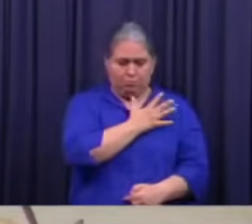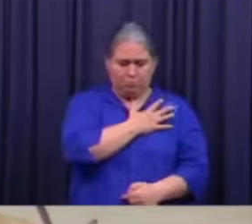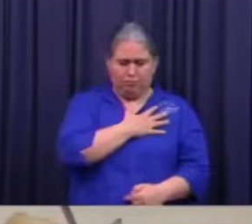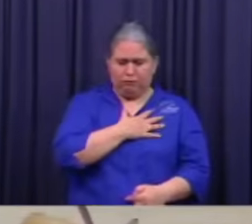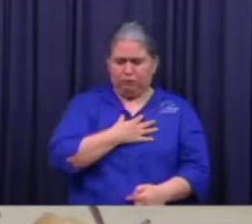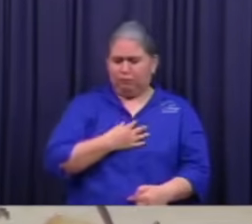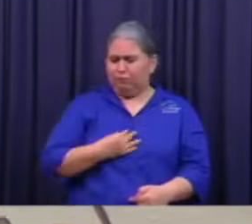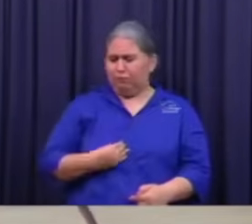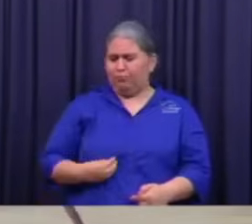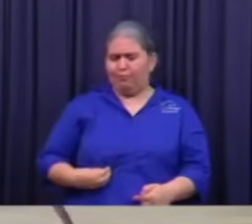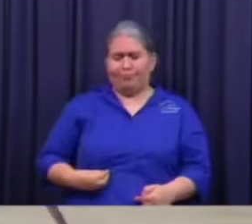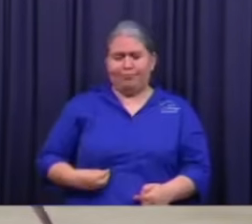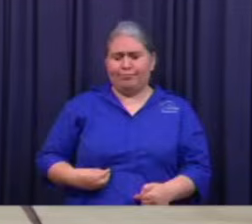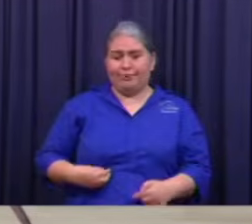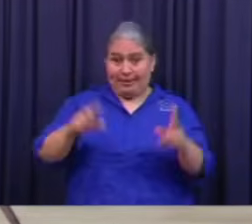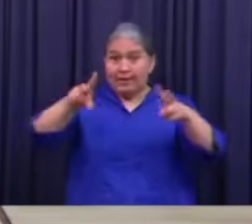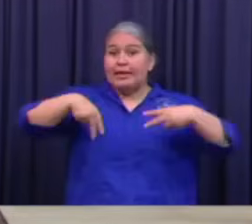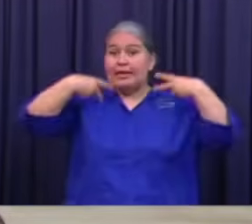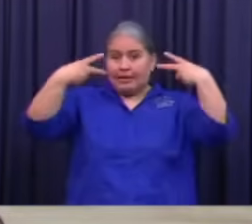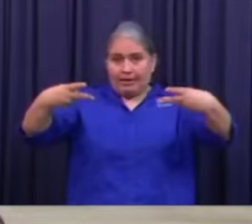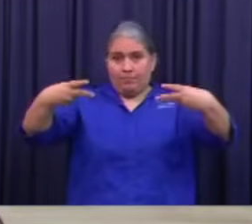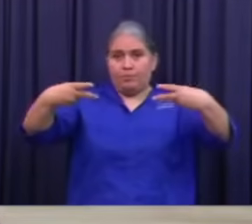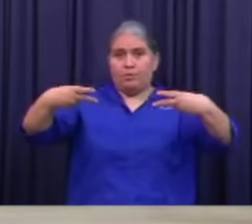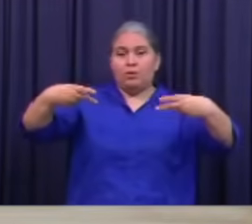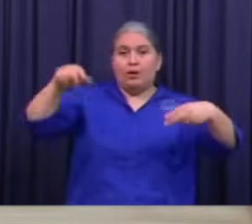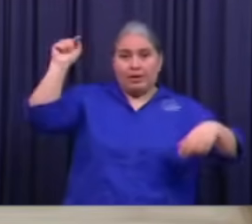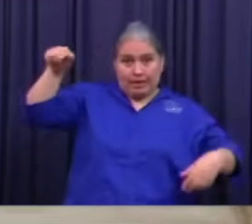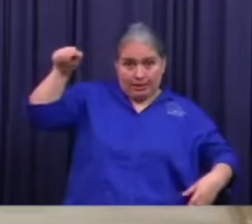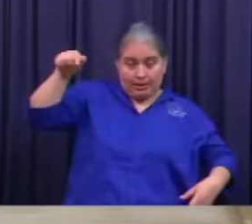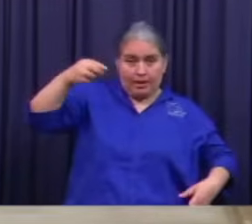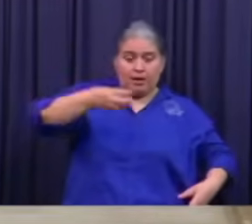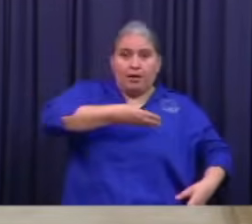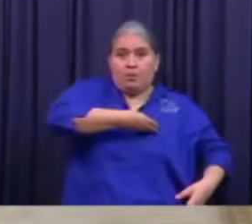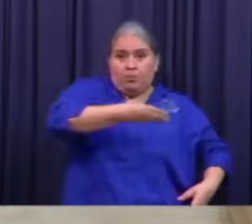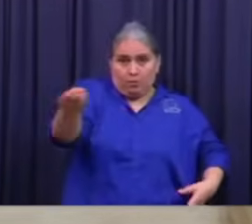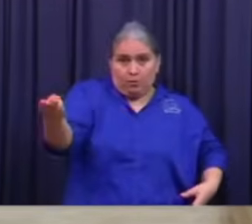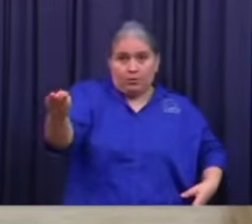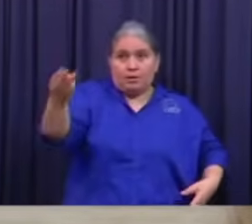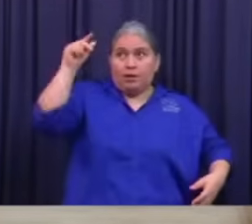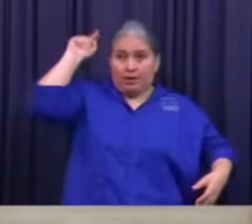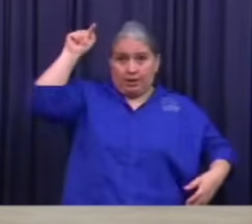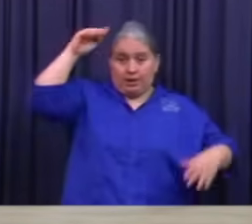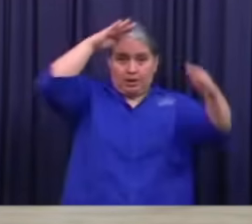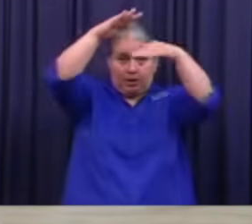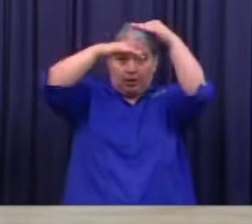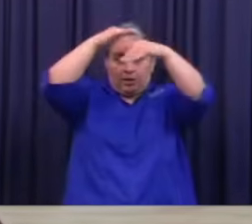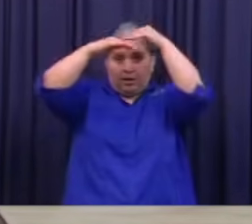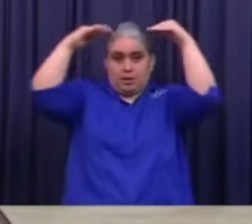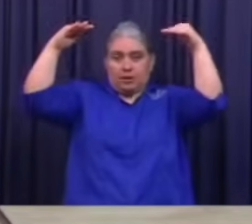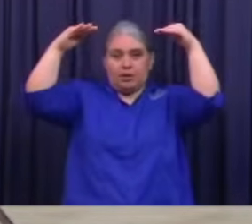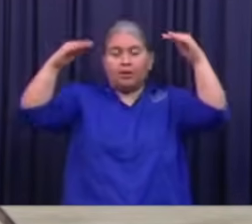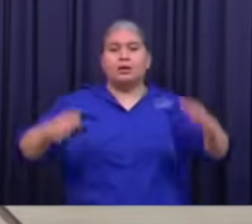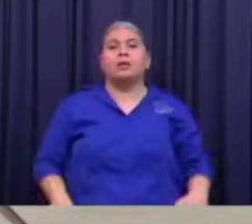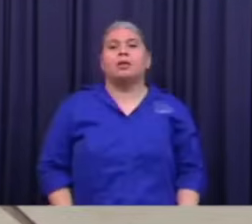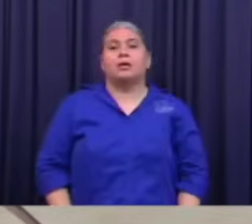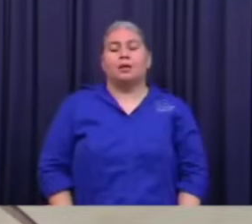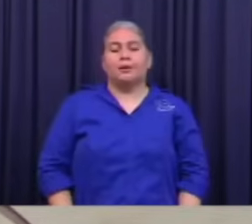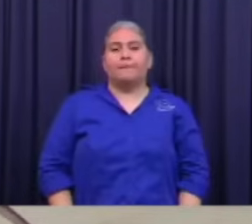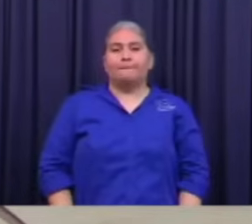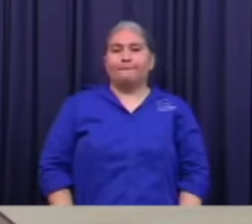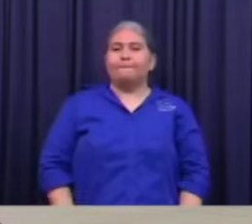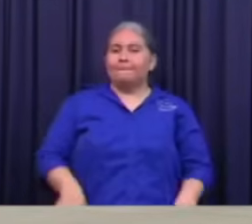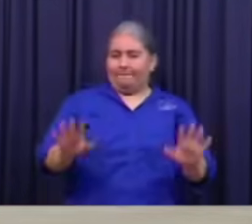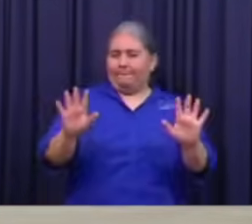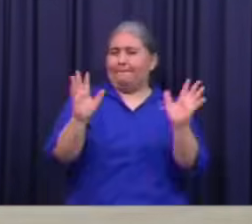no puede salir así porque hay una orden del cielo Ya la vamos a